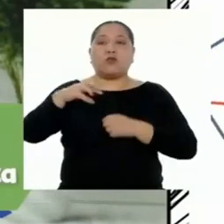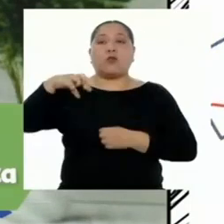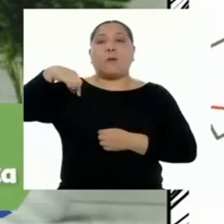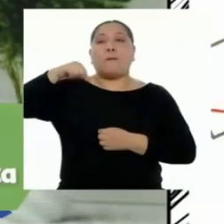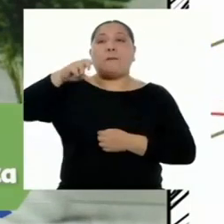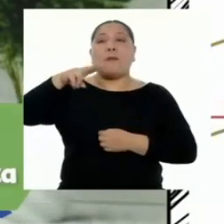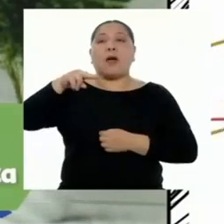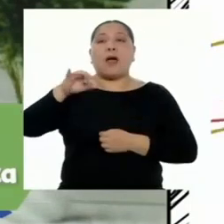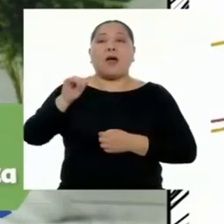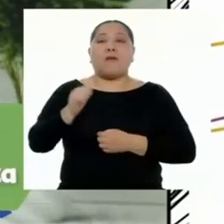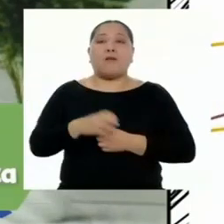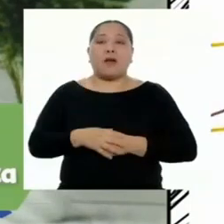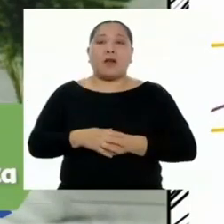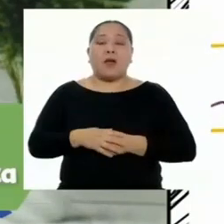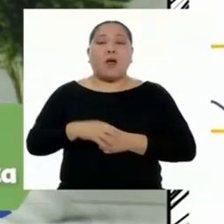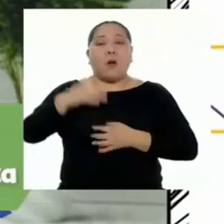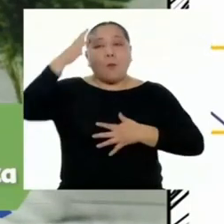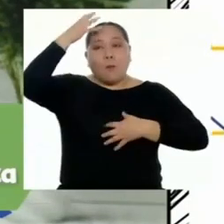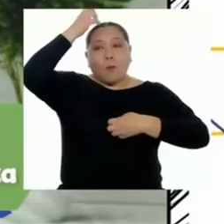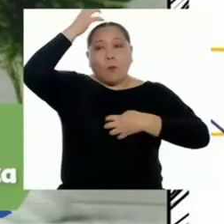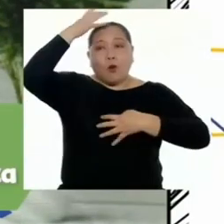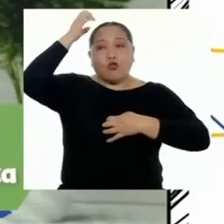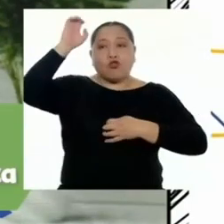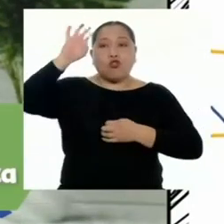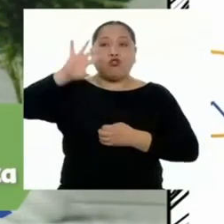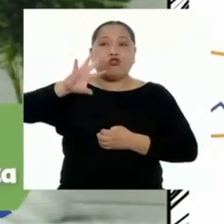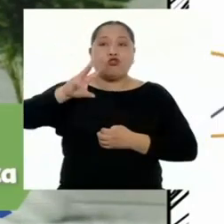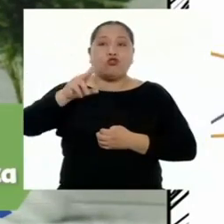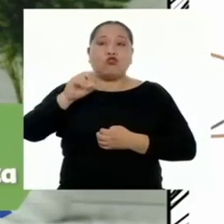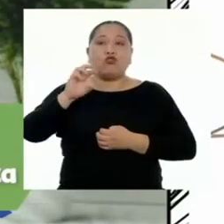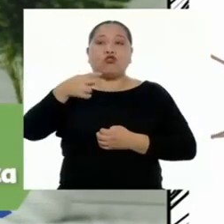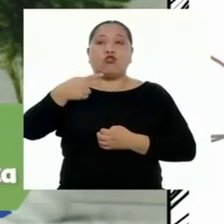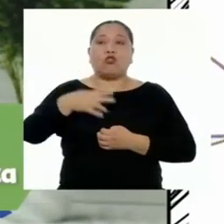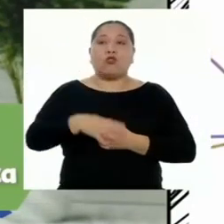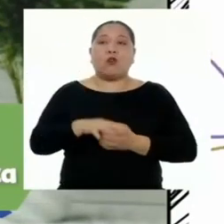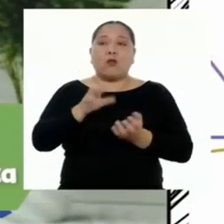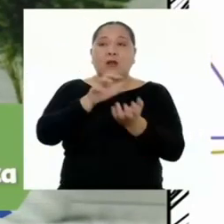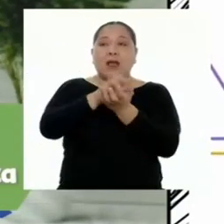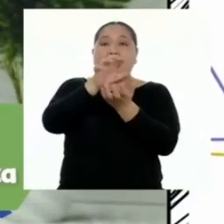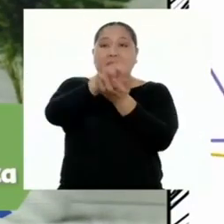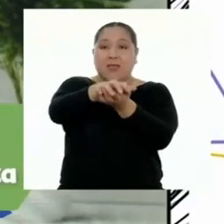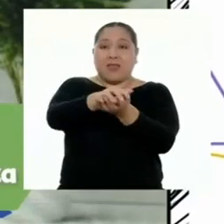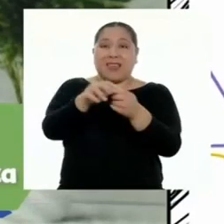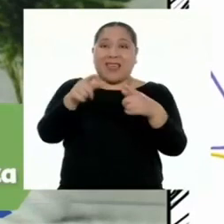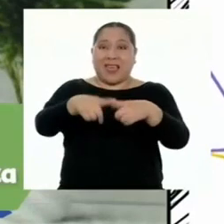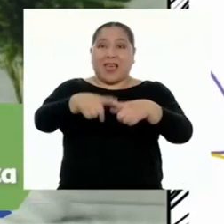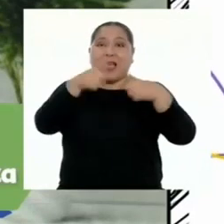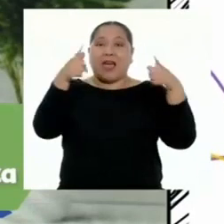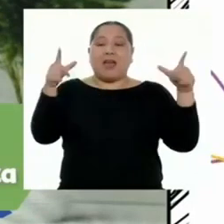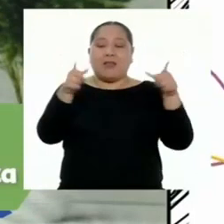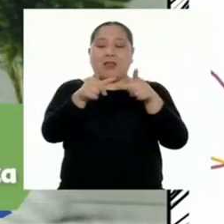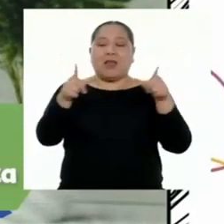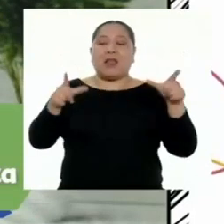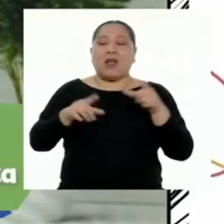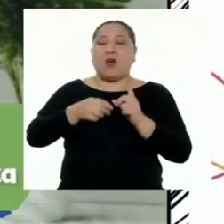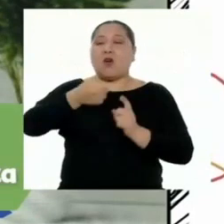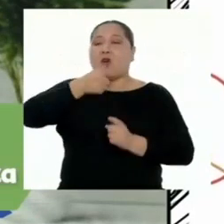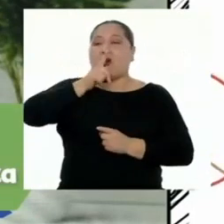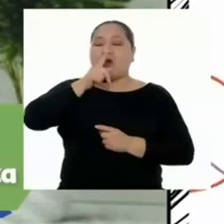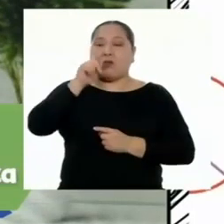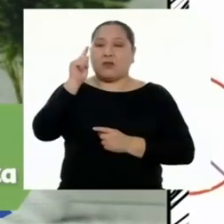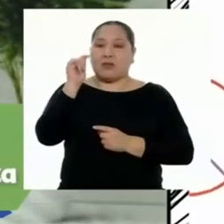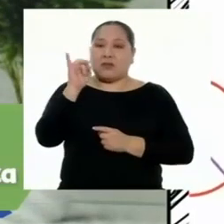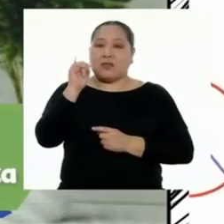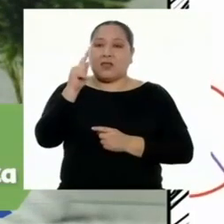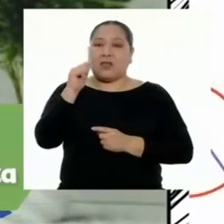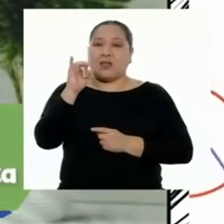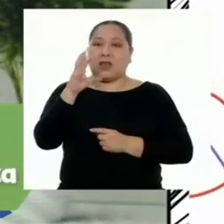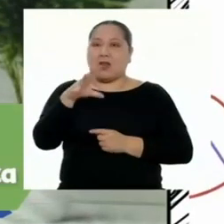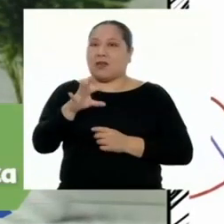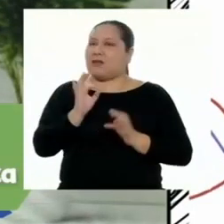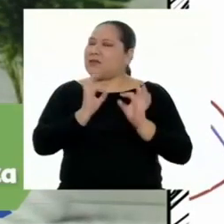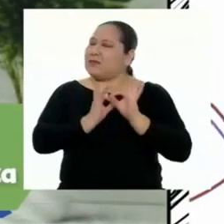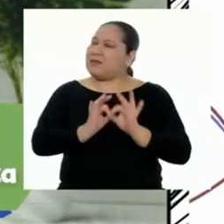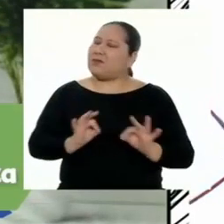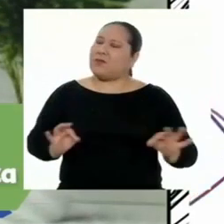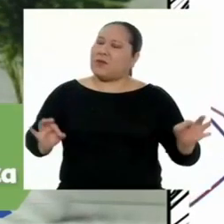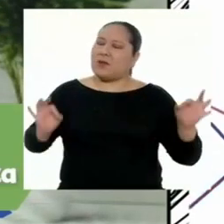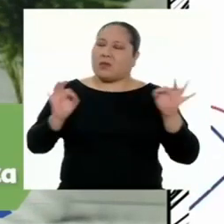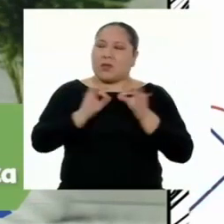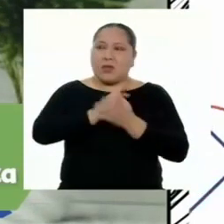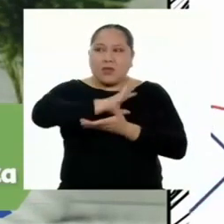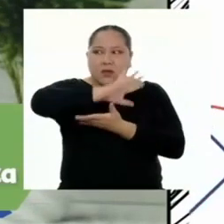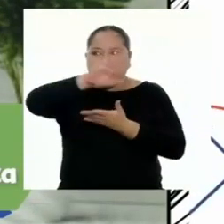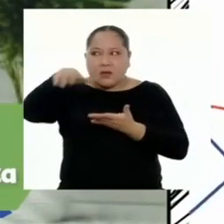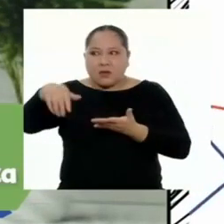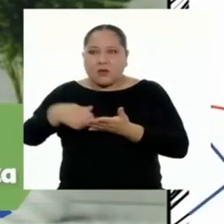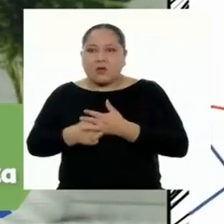cola amarilla, la rana gigante del Titicaca. Por eso es muy importante que todas y todos ayudemos